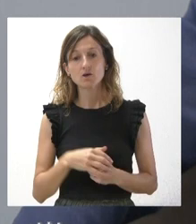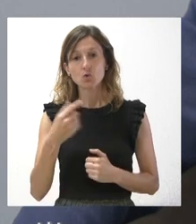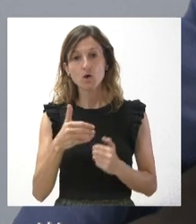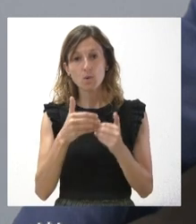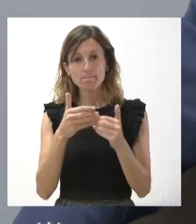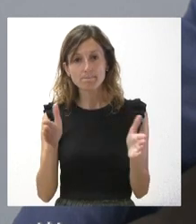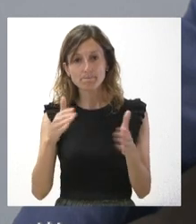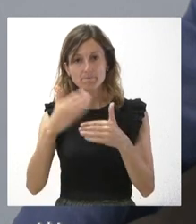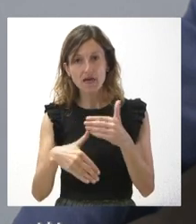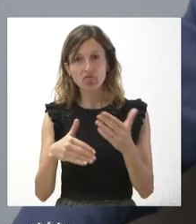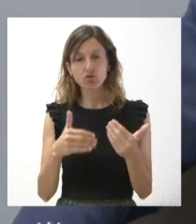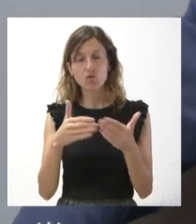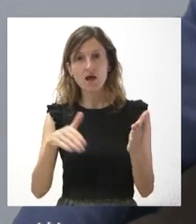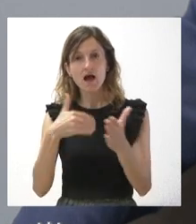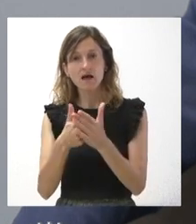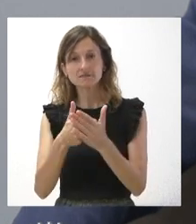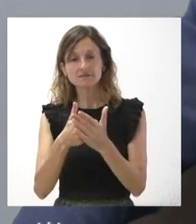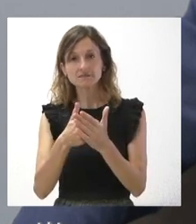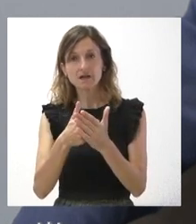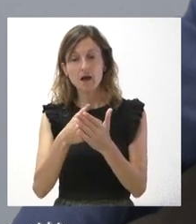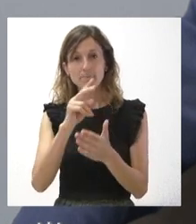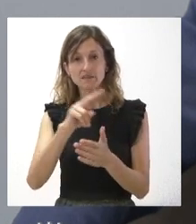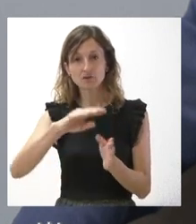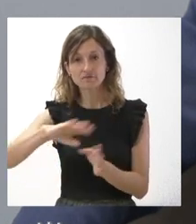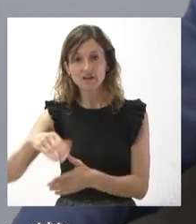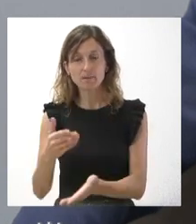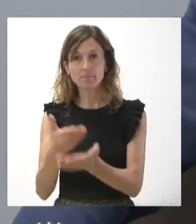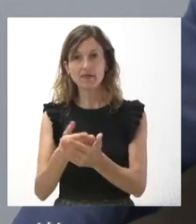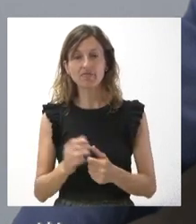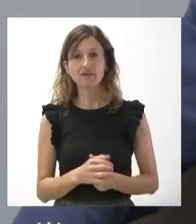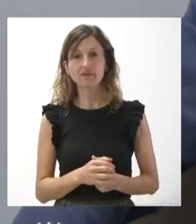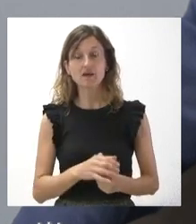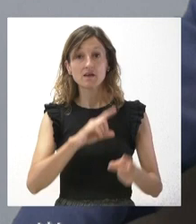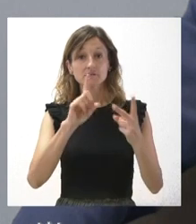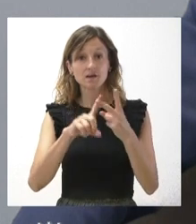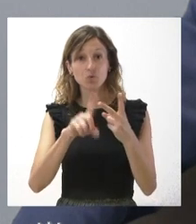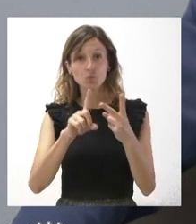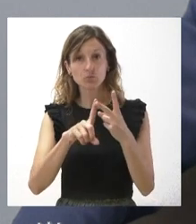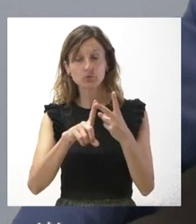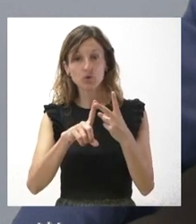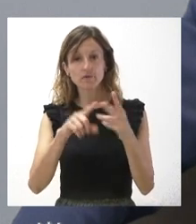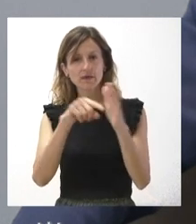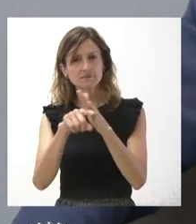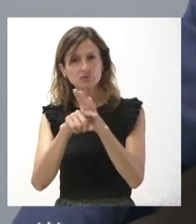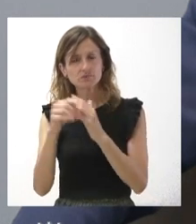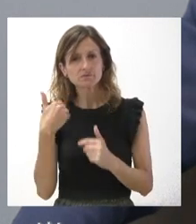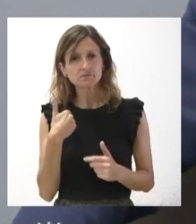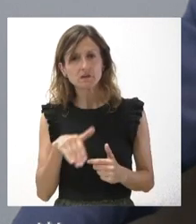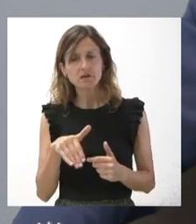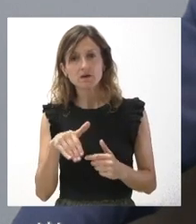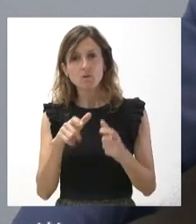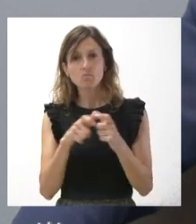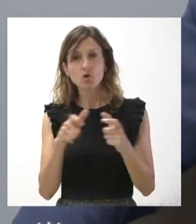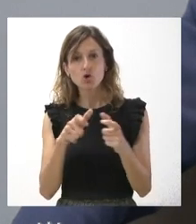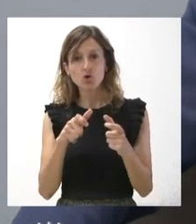amplio hasta finales del año 2022 para solicitarlas. En segundo lugar, hay que tener en cuenta que hemos gestionado el bono del